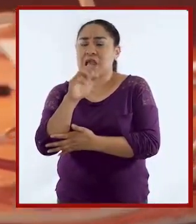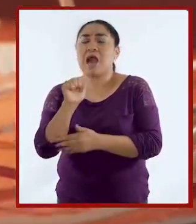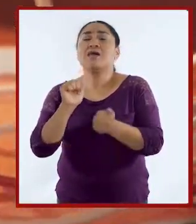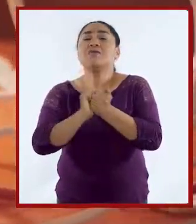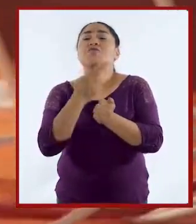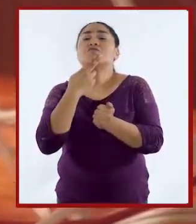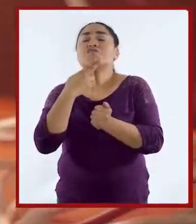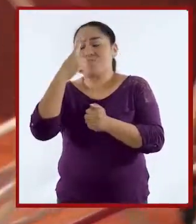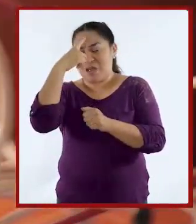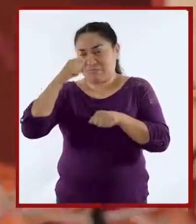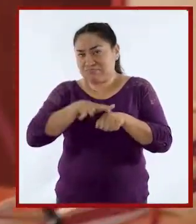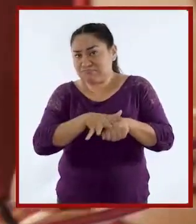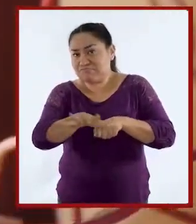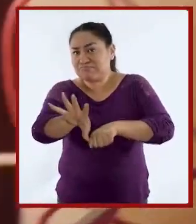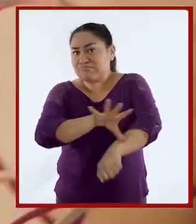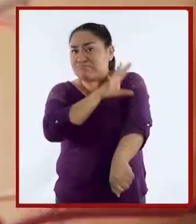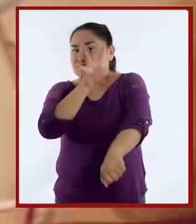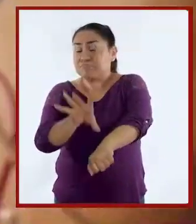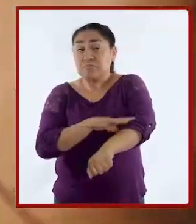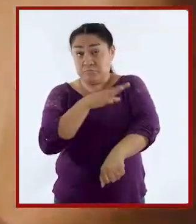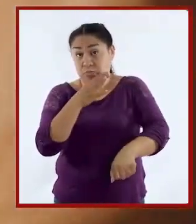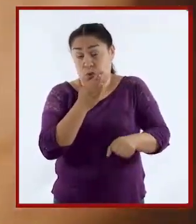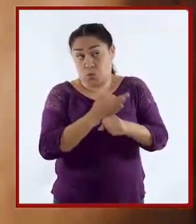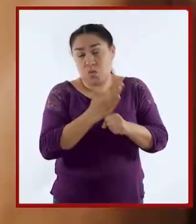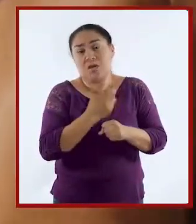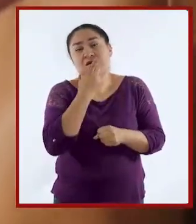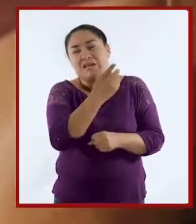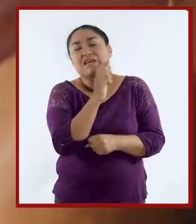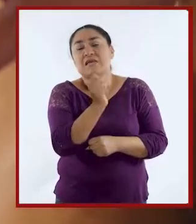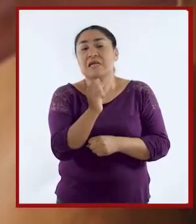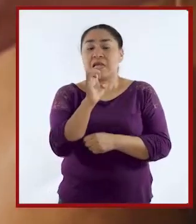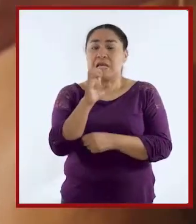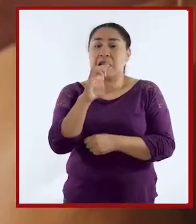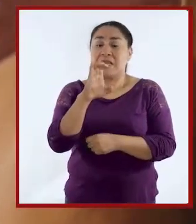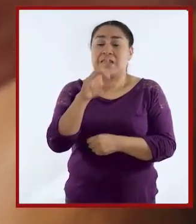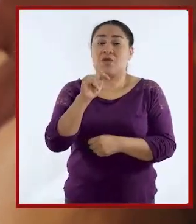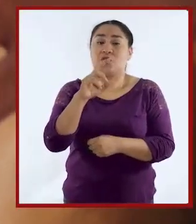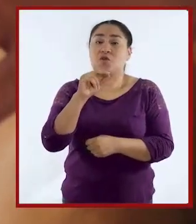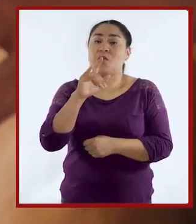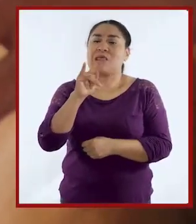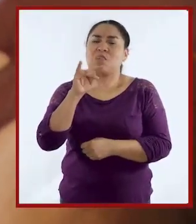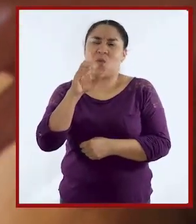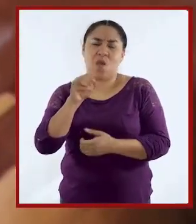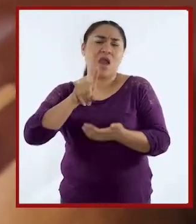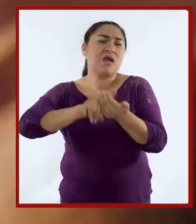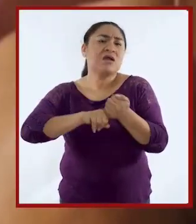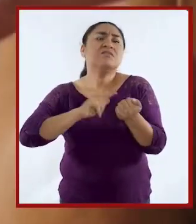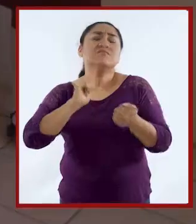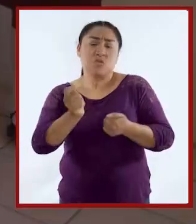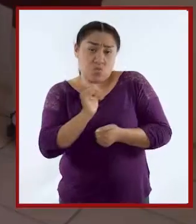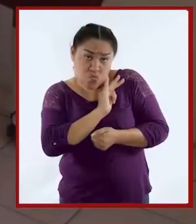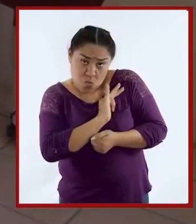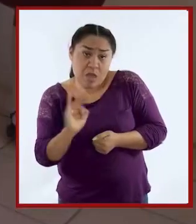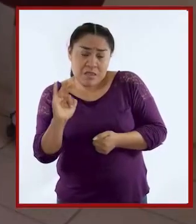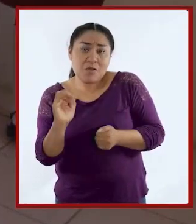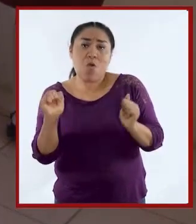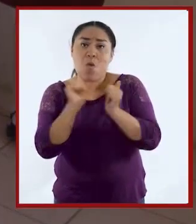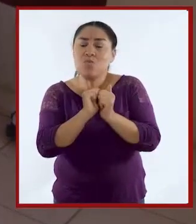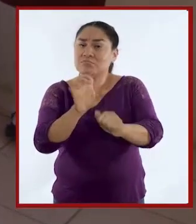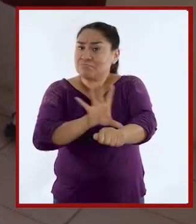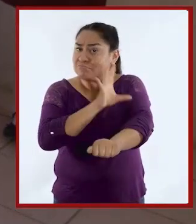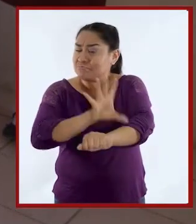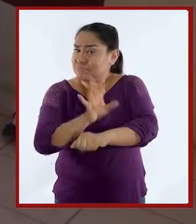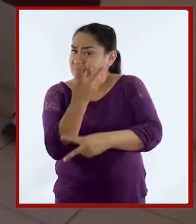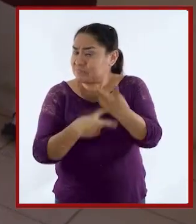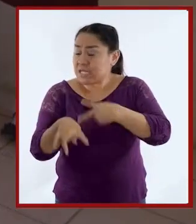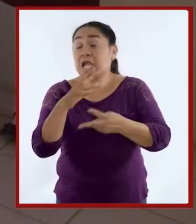para conducir la electricidad. Es importante mencionar que un electrolito es una sustancia capaz de conducir